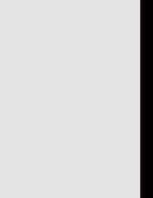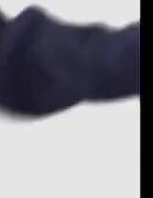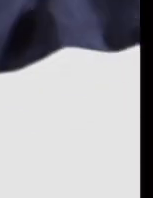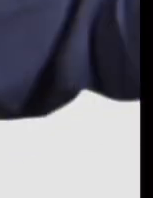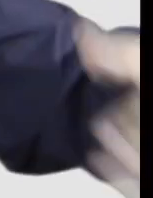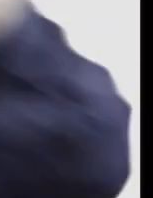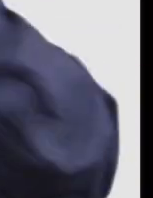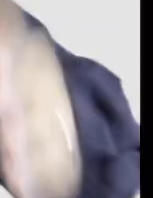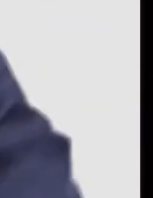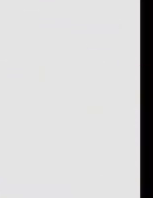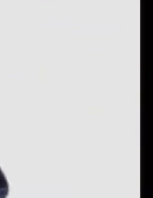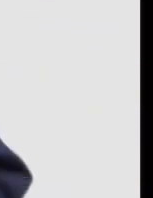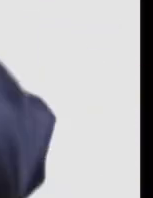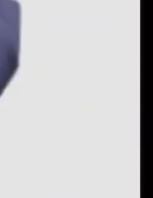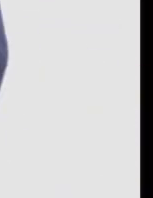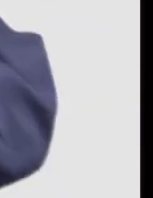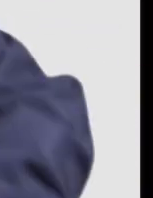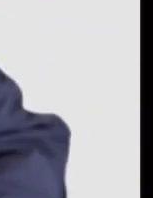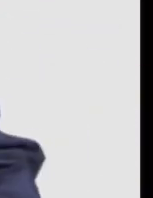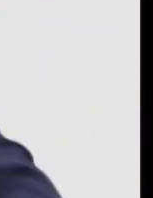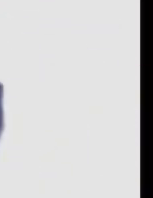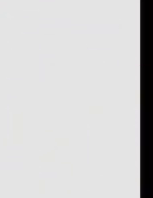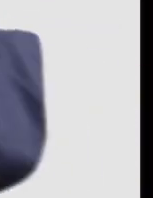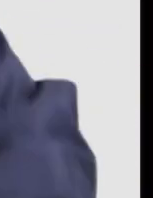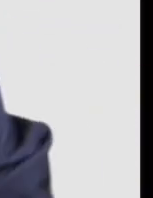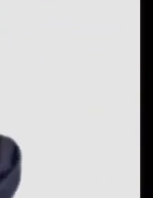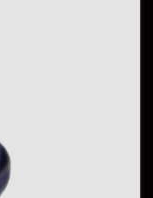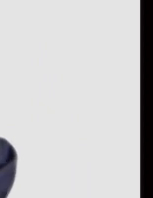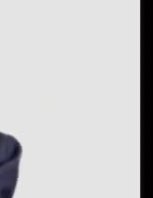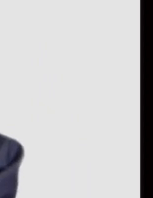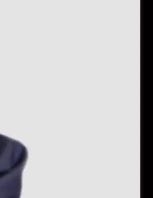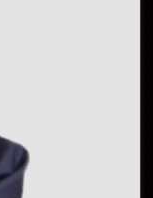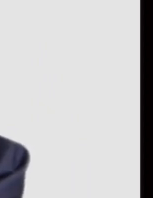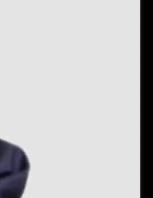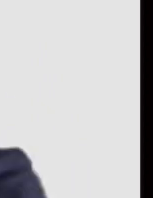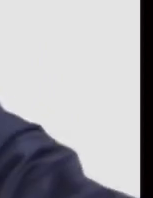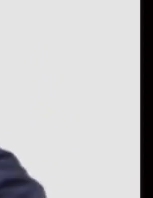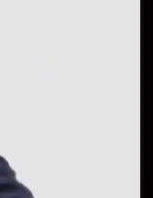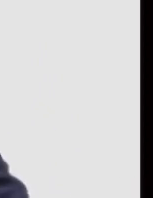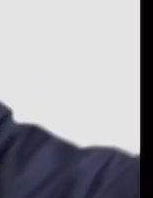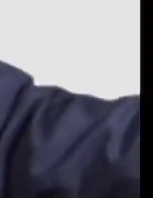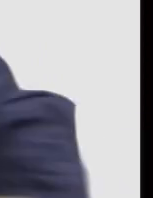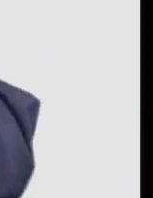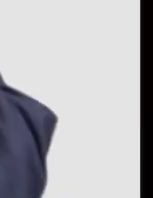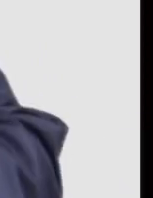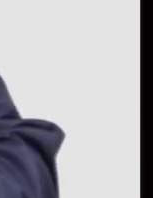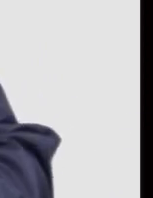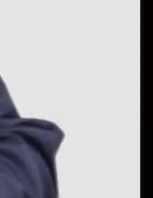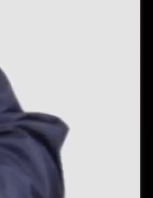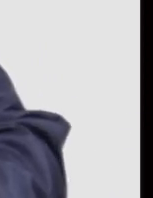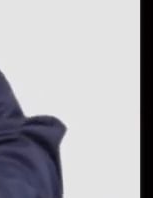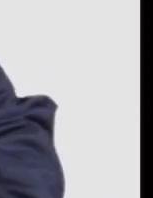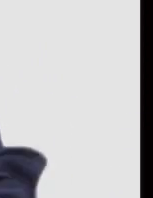¿no? No conteste, coño. Yo voy a contestar. En mi gobierno, todo mundo va a poder amar a quien quiera amar. Se van a poder dar por donde se quieran